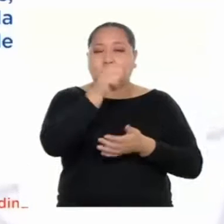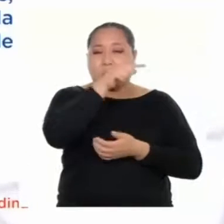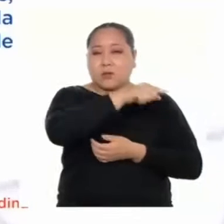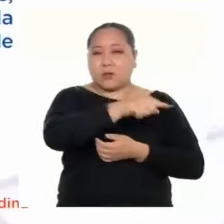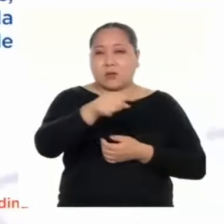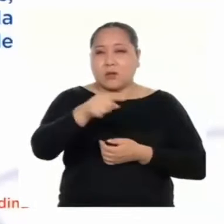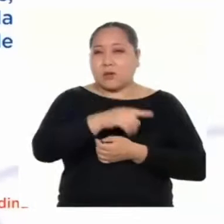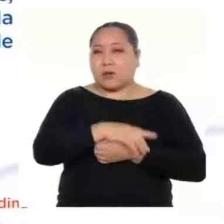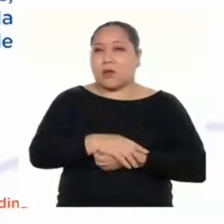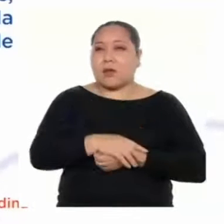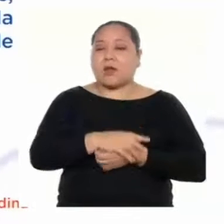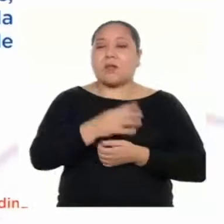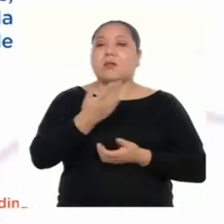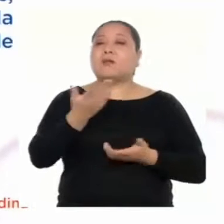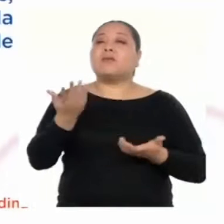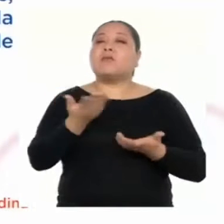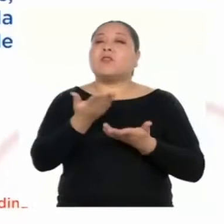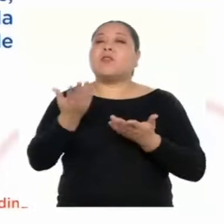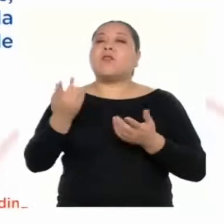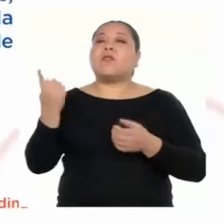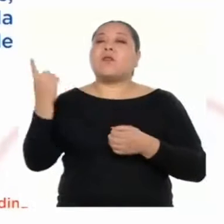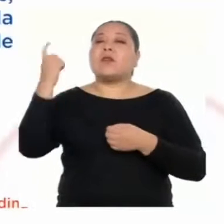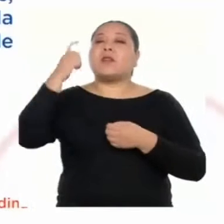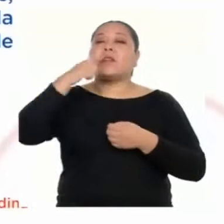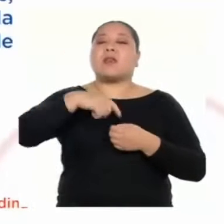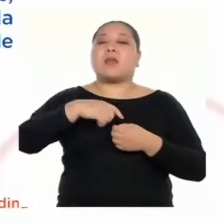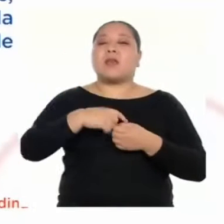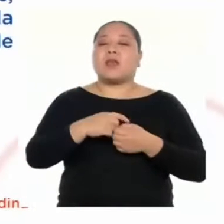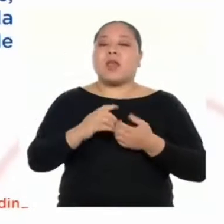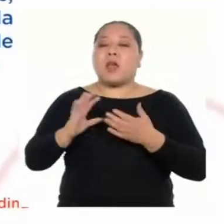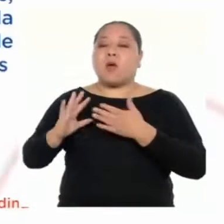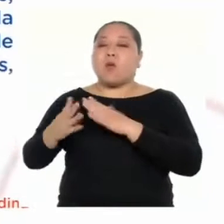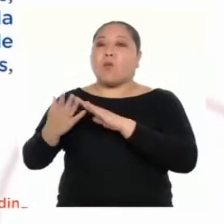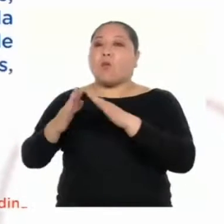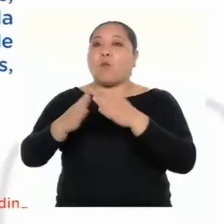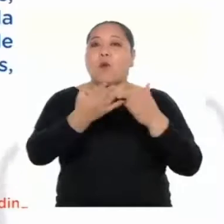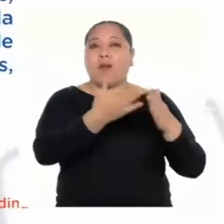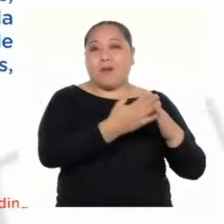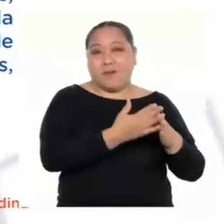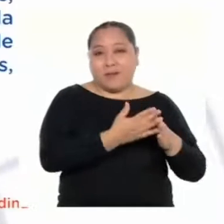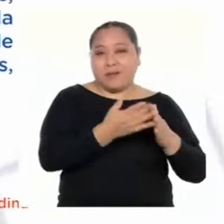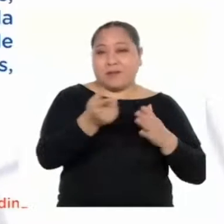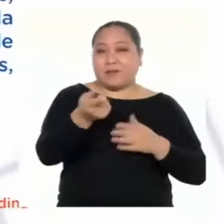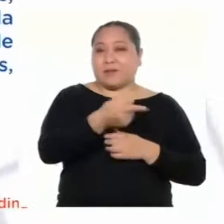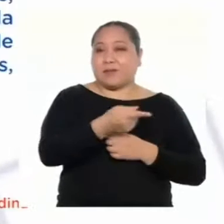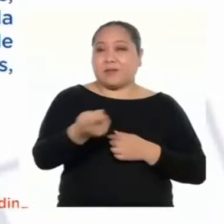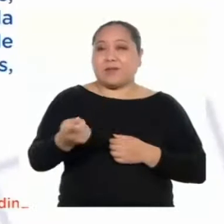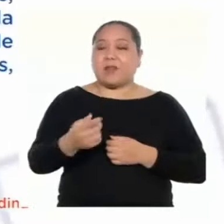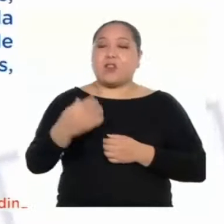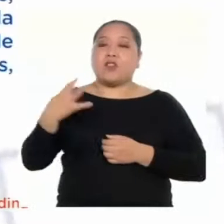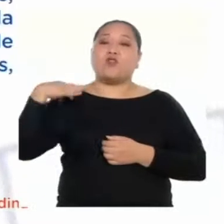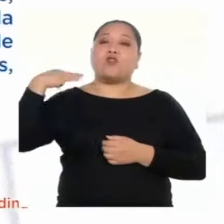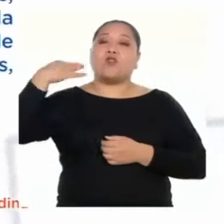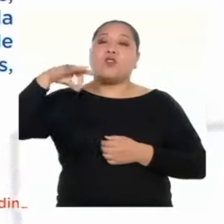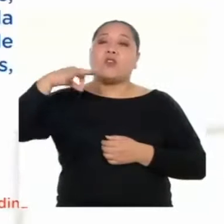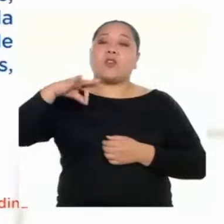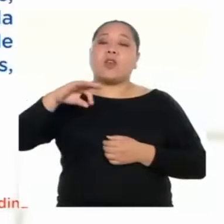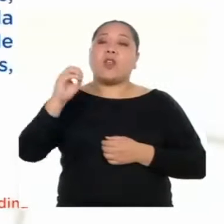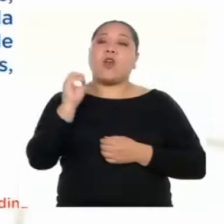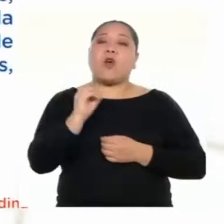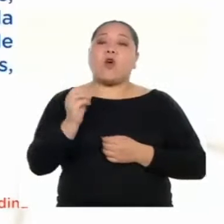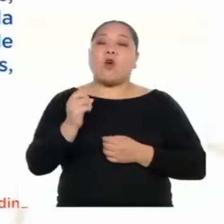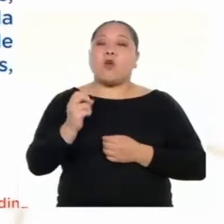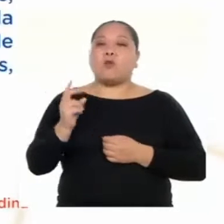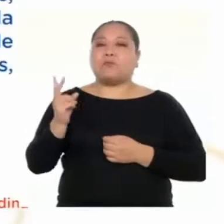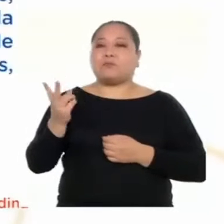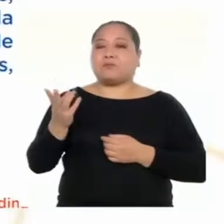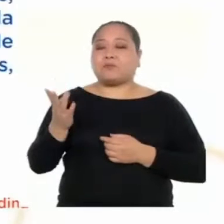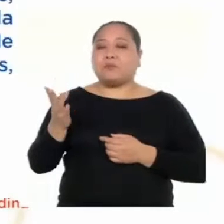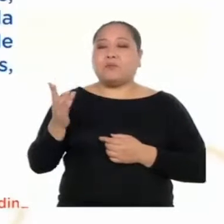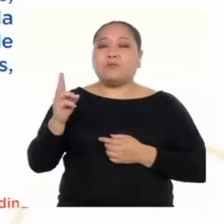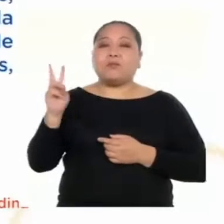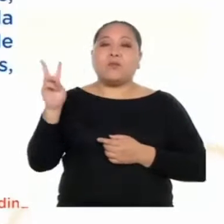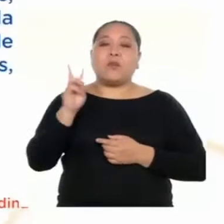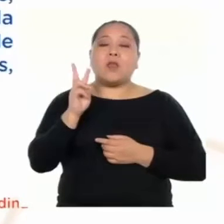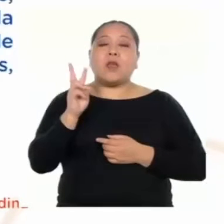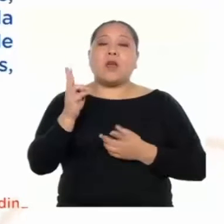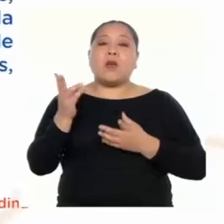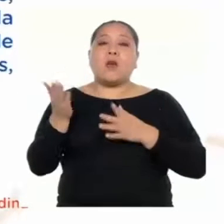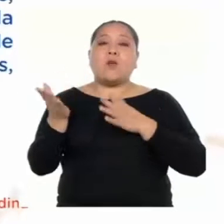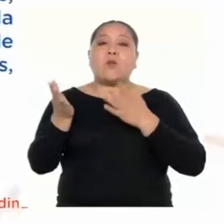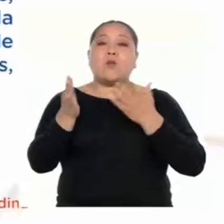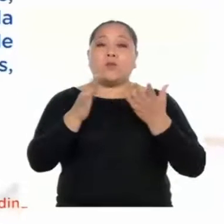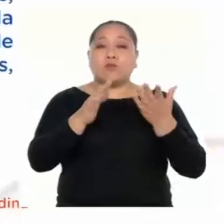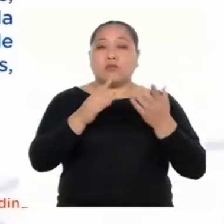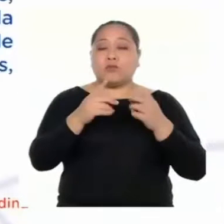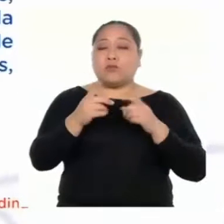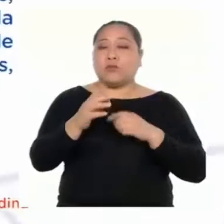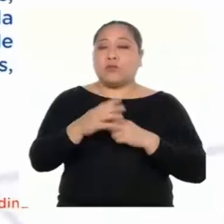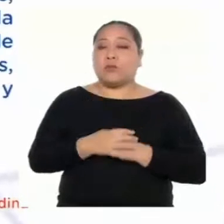hechiceras provenían mayormente de las clases populares urbanas, solteras y viudas. Los rangos de